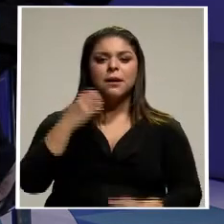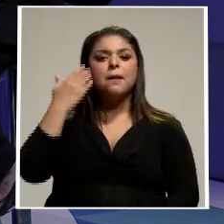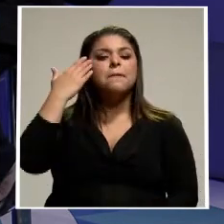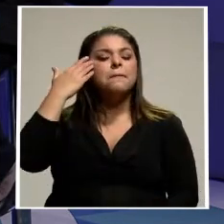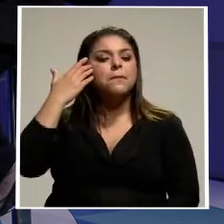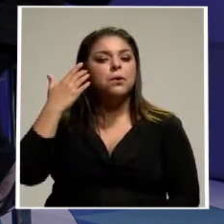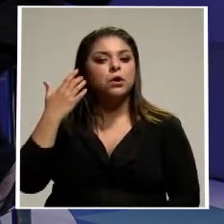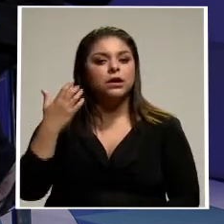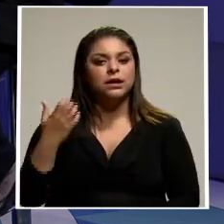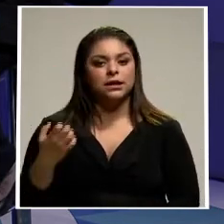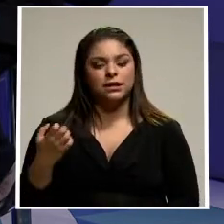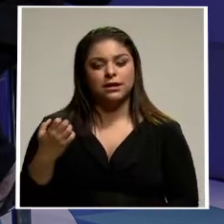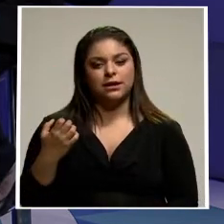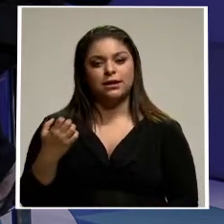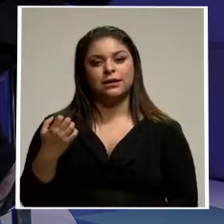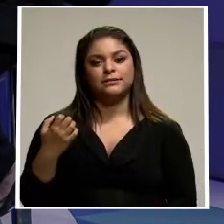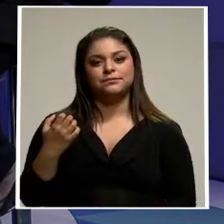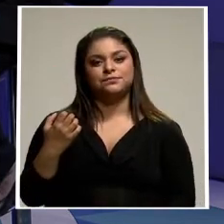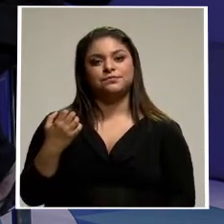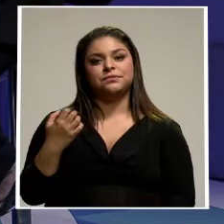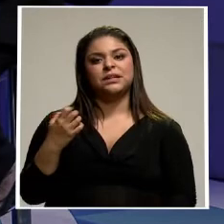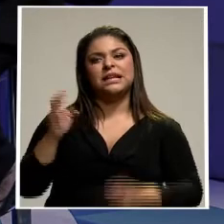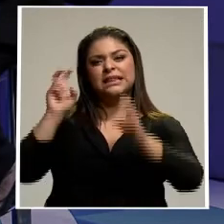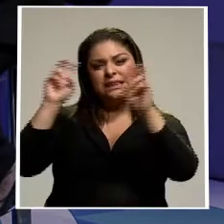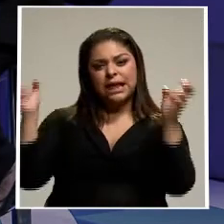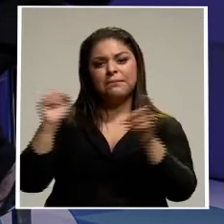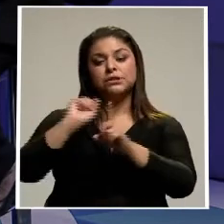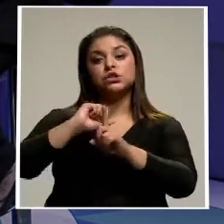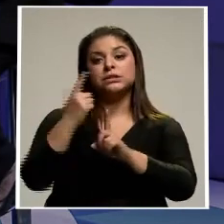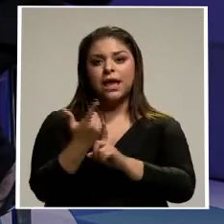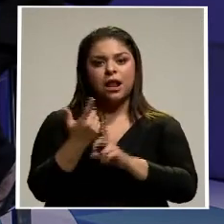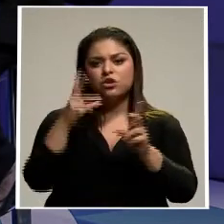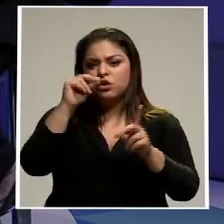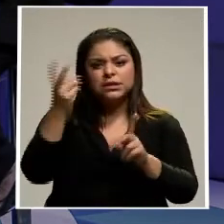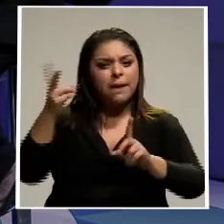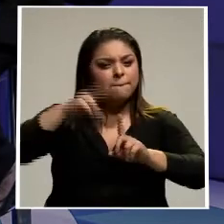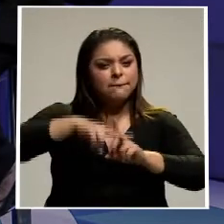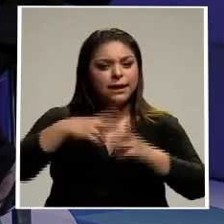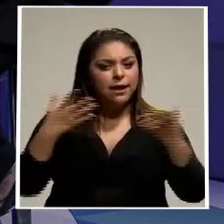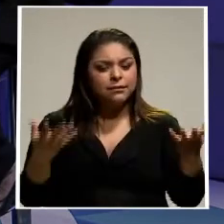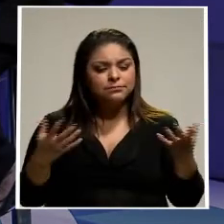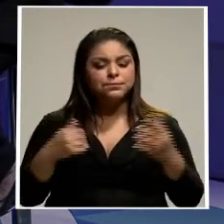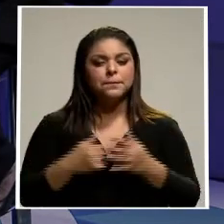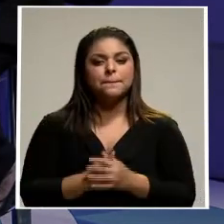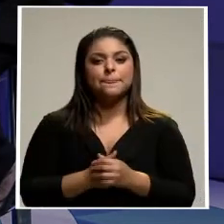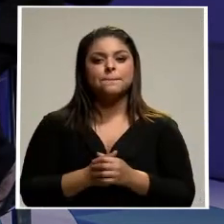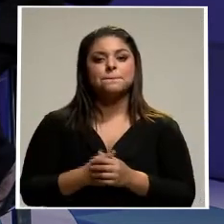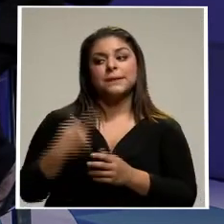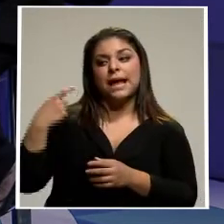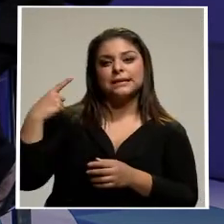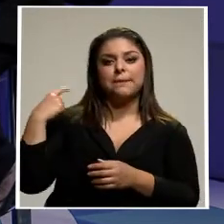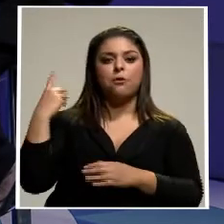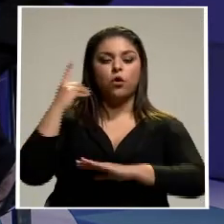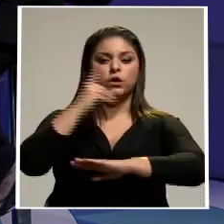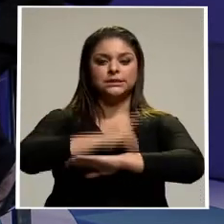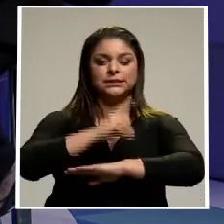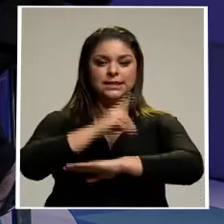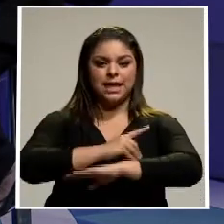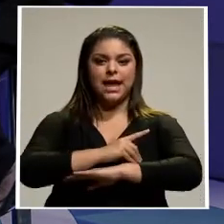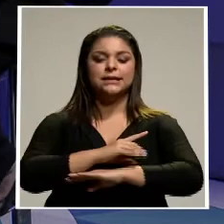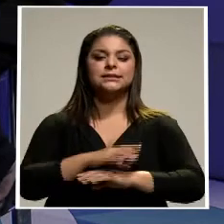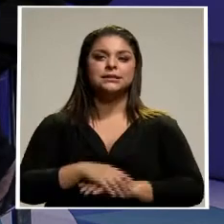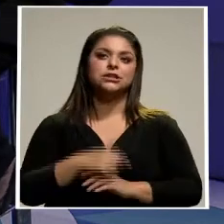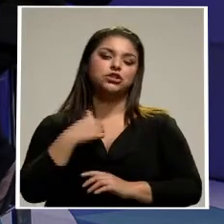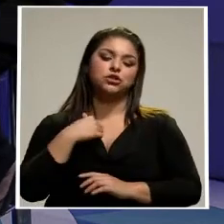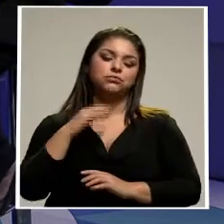en el ámbito social no se aplica. Hace pocos días, y no le pido que opine